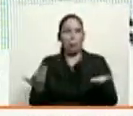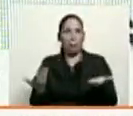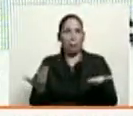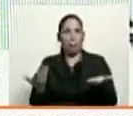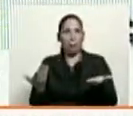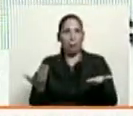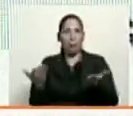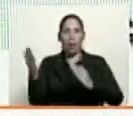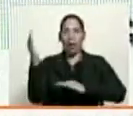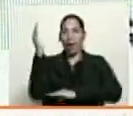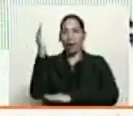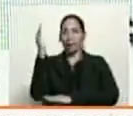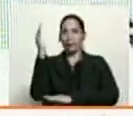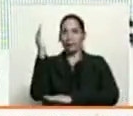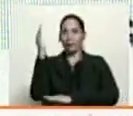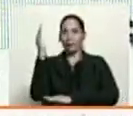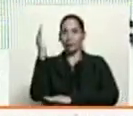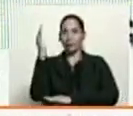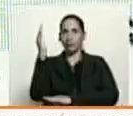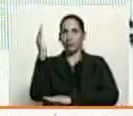de Lara,